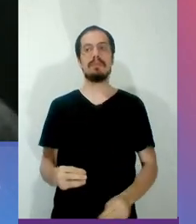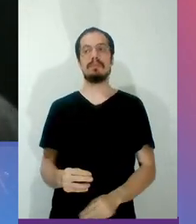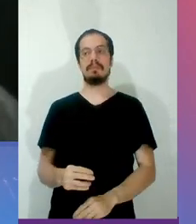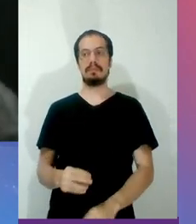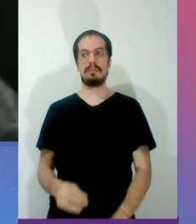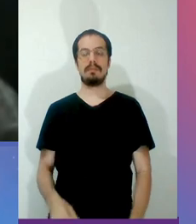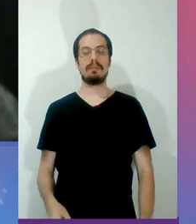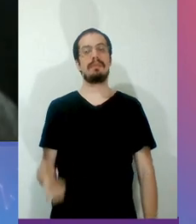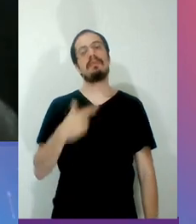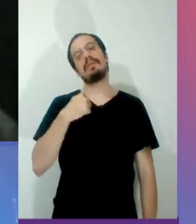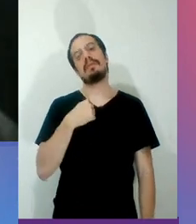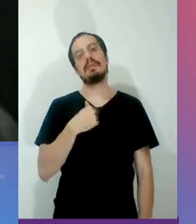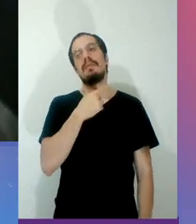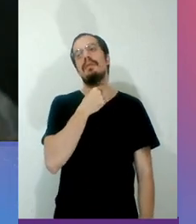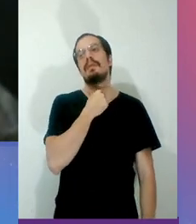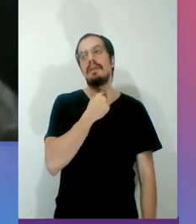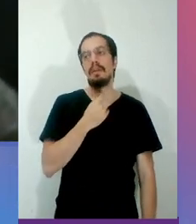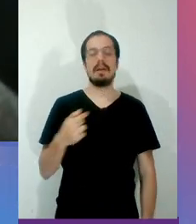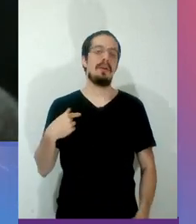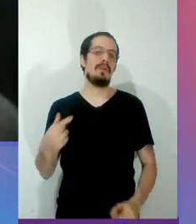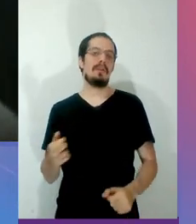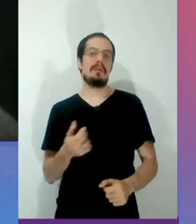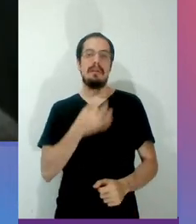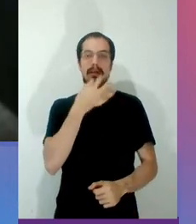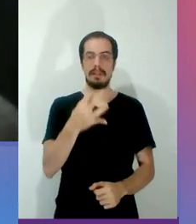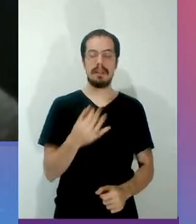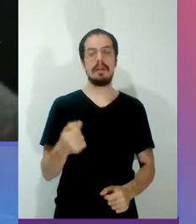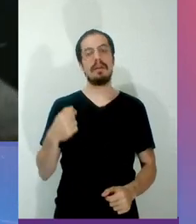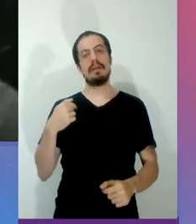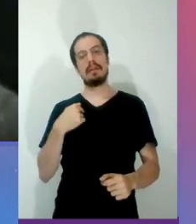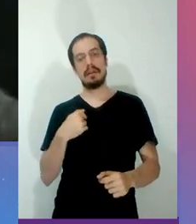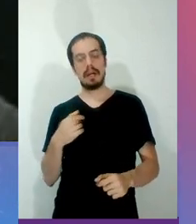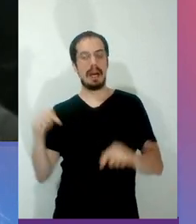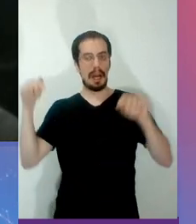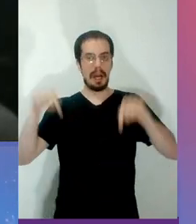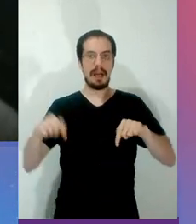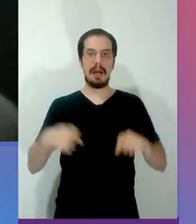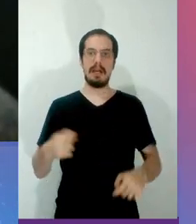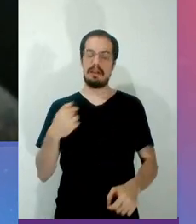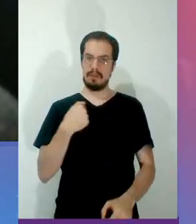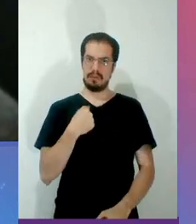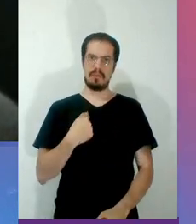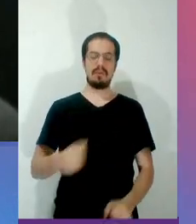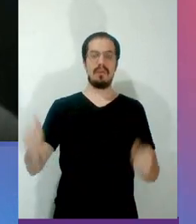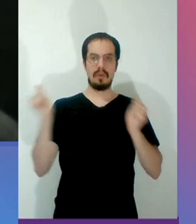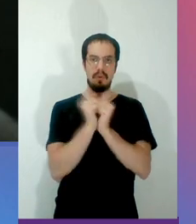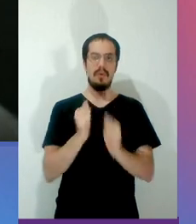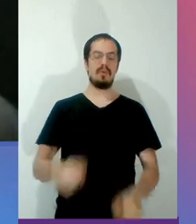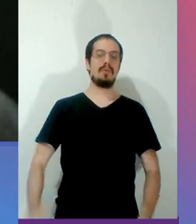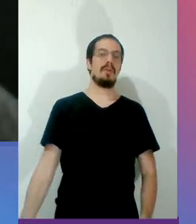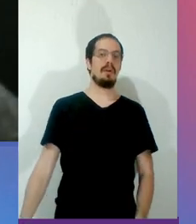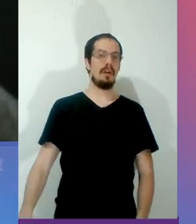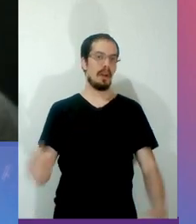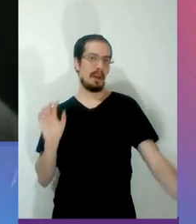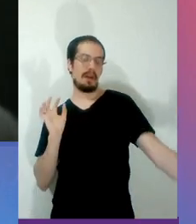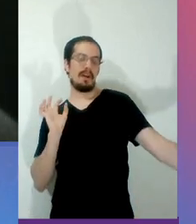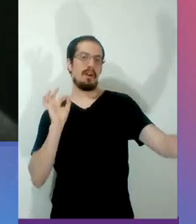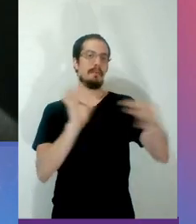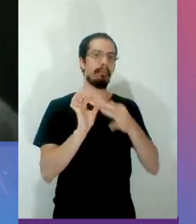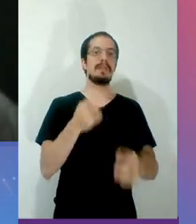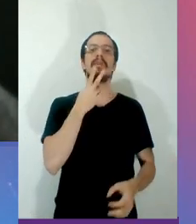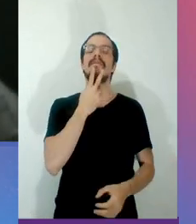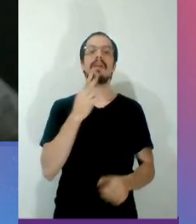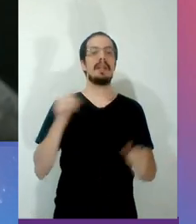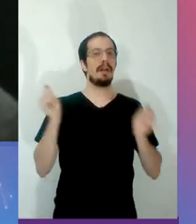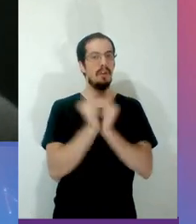Quiero manifestar que yo tengo un compromiso de vida con la infancia y con el desarrollo y